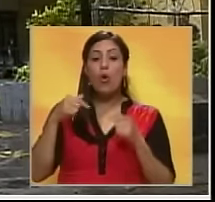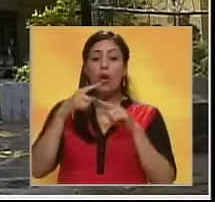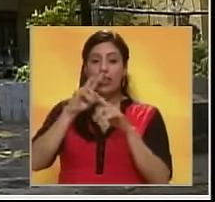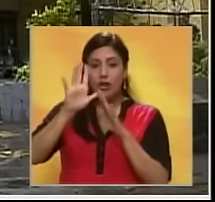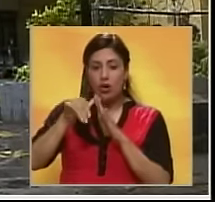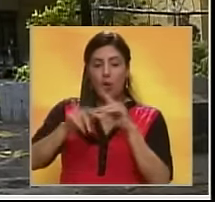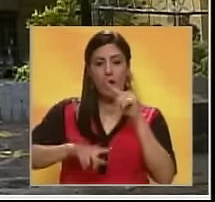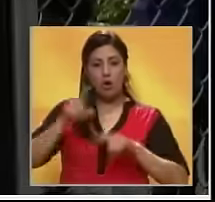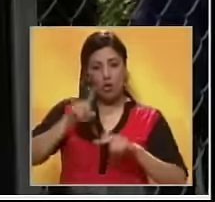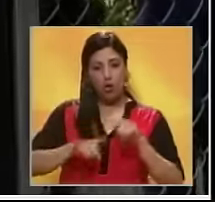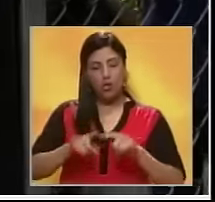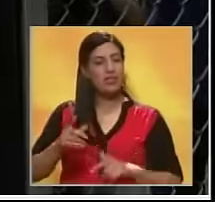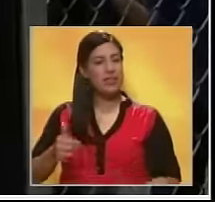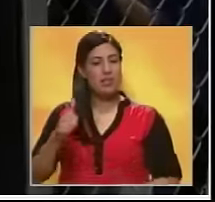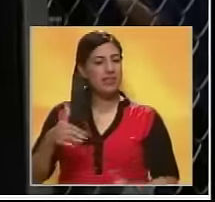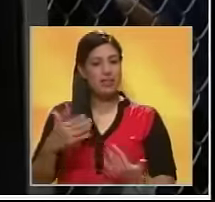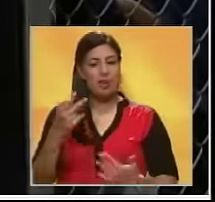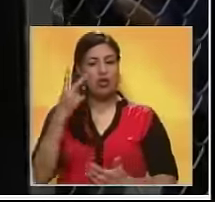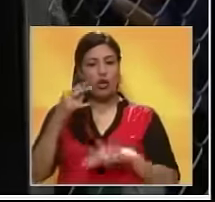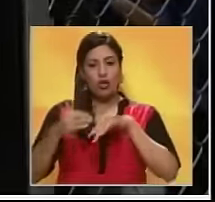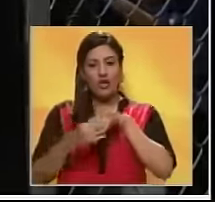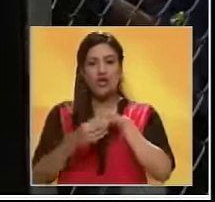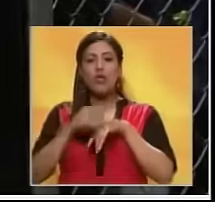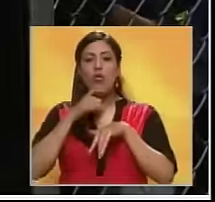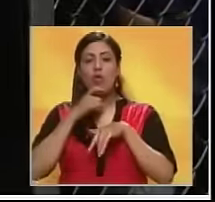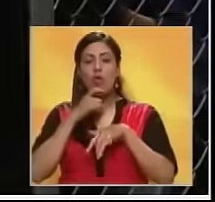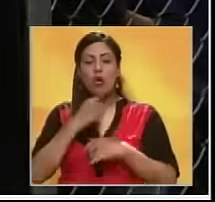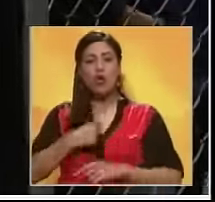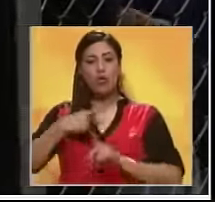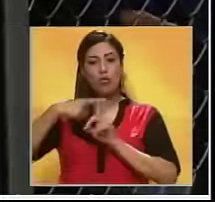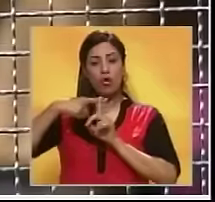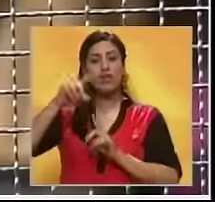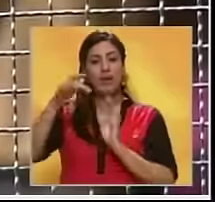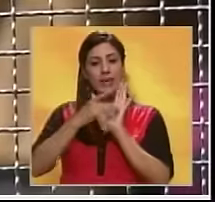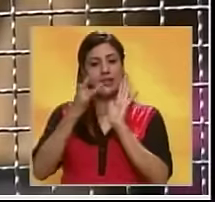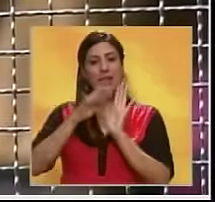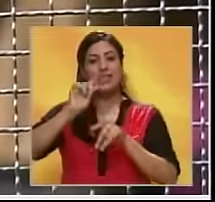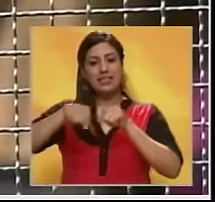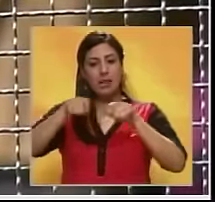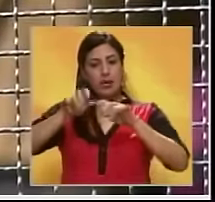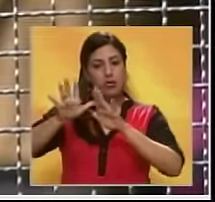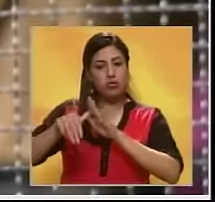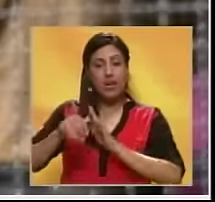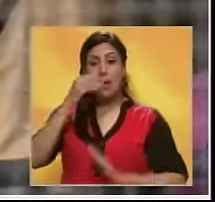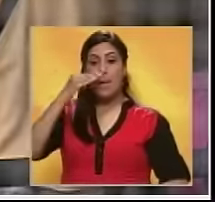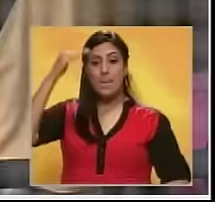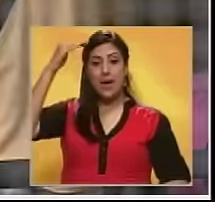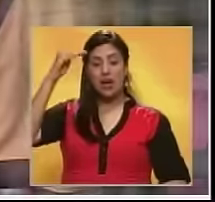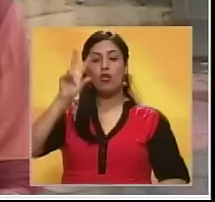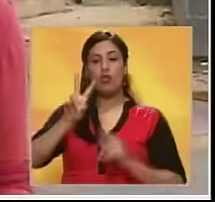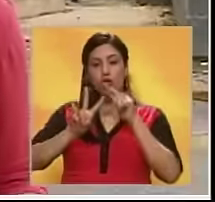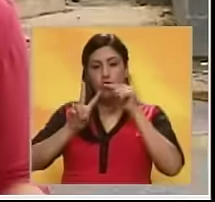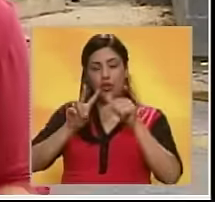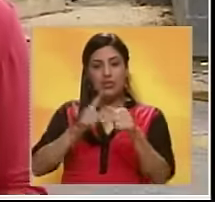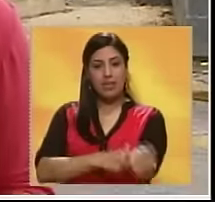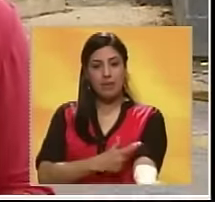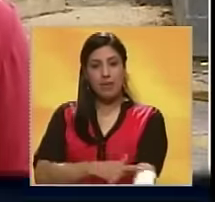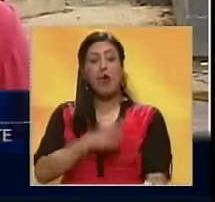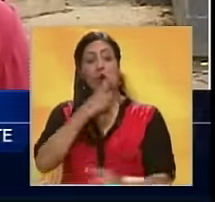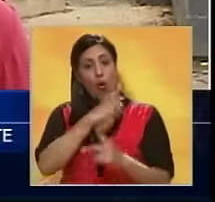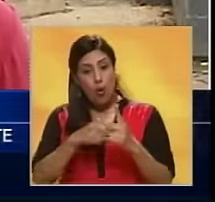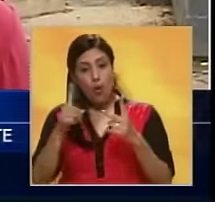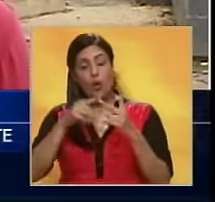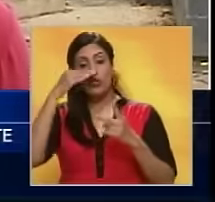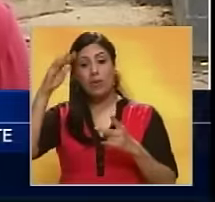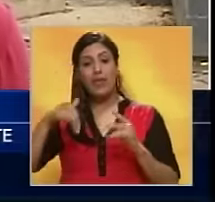sus pertenencias, entre las que tenía 2 anillos de oro, esclava, celular y zapatos. Era el mayor de 2 hermanos. Otro adolescente,